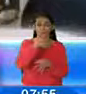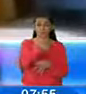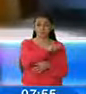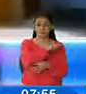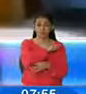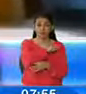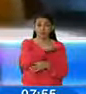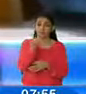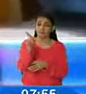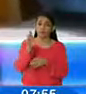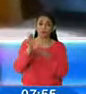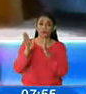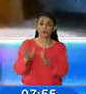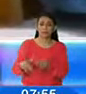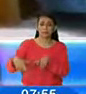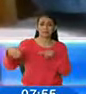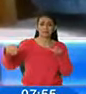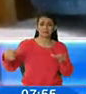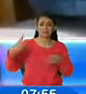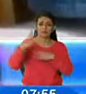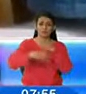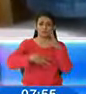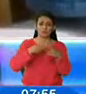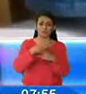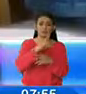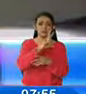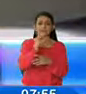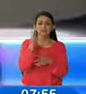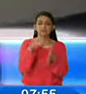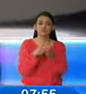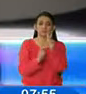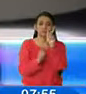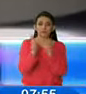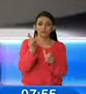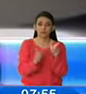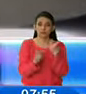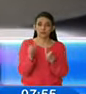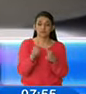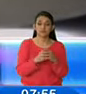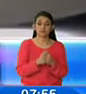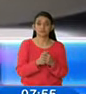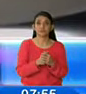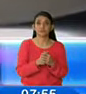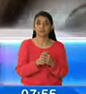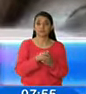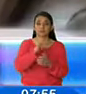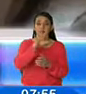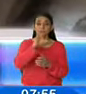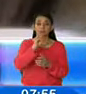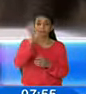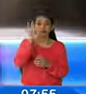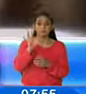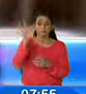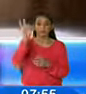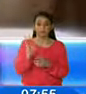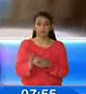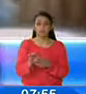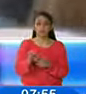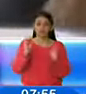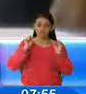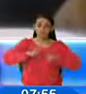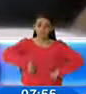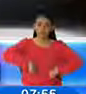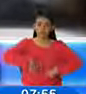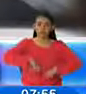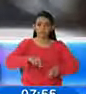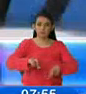la comunidad ecuatoriana más grande del mundo, 300.000 personas. De ellas, más del 50% estaba posibilitado